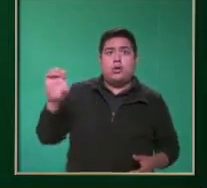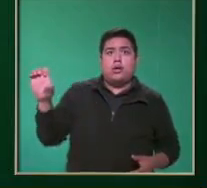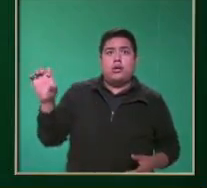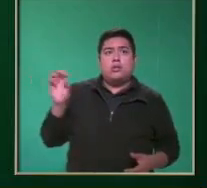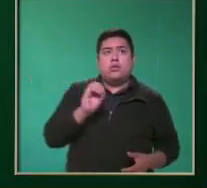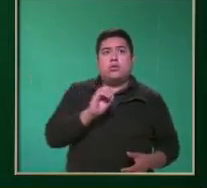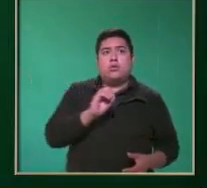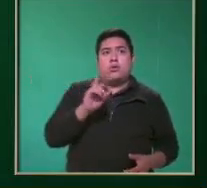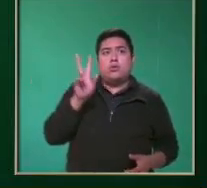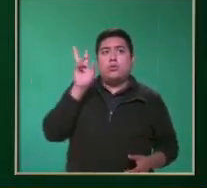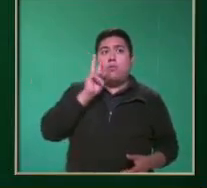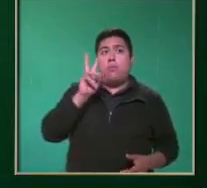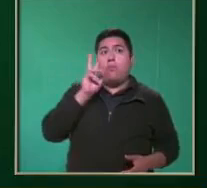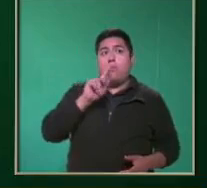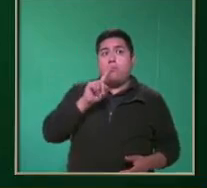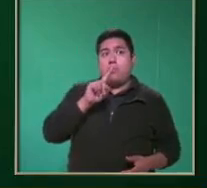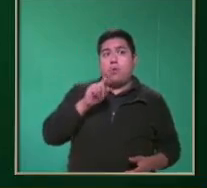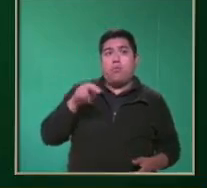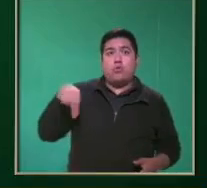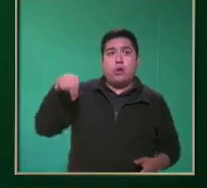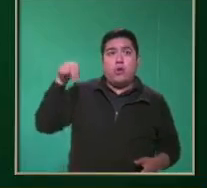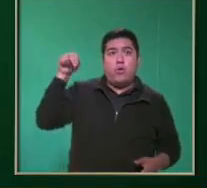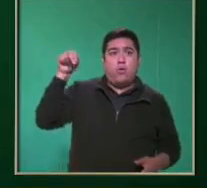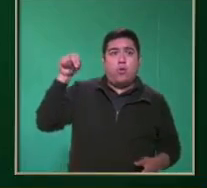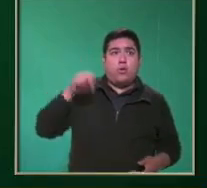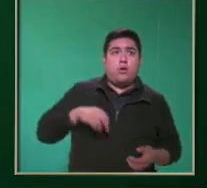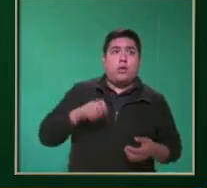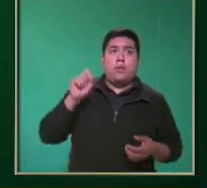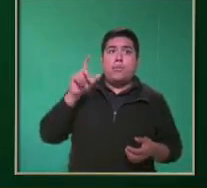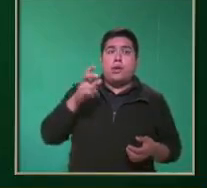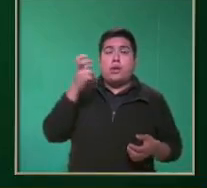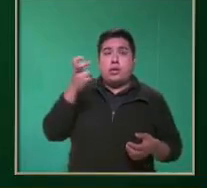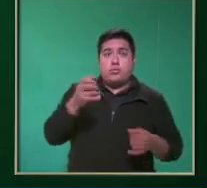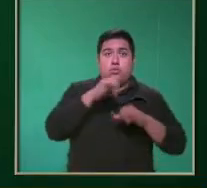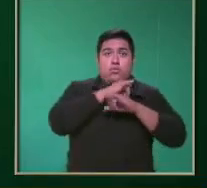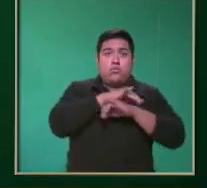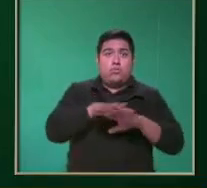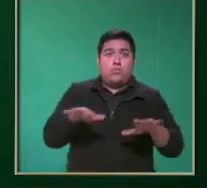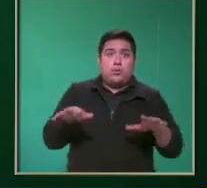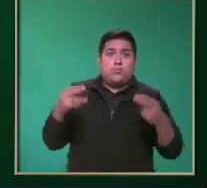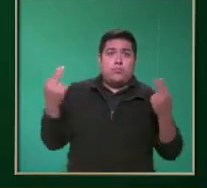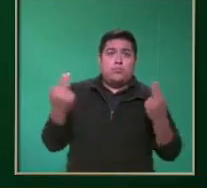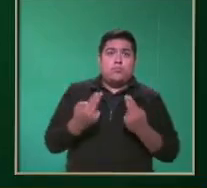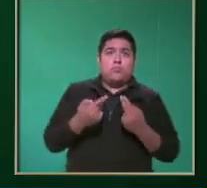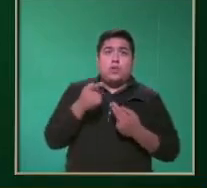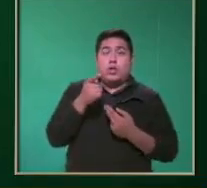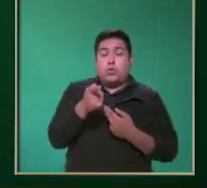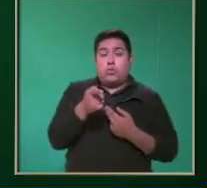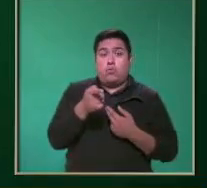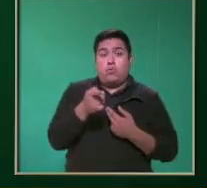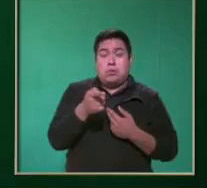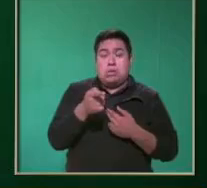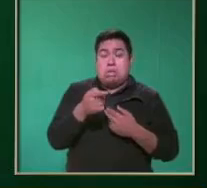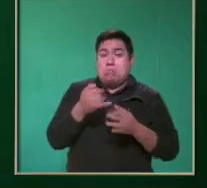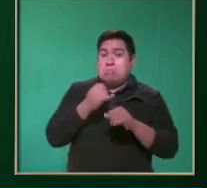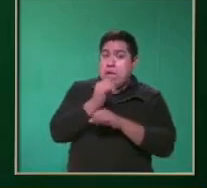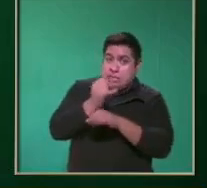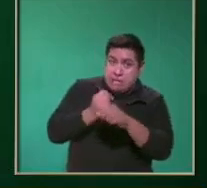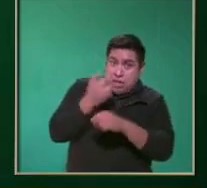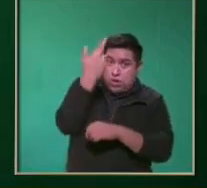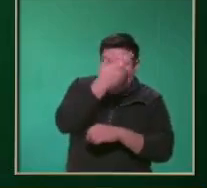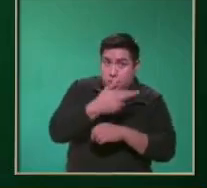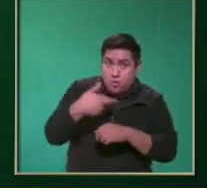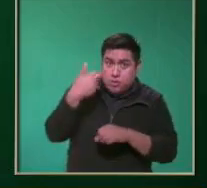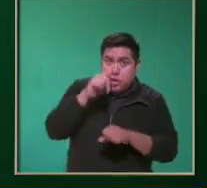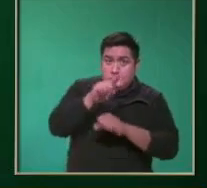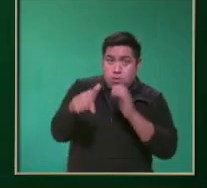Y, por supuesto, que esos elementos te van a dar información suficiente para que tú puedas localizar cada una de